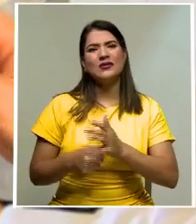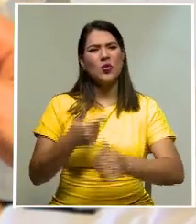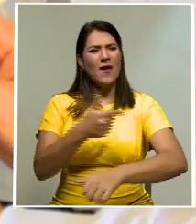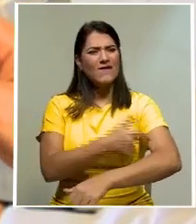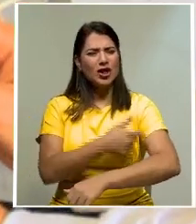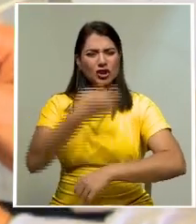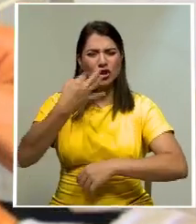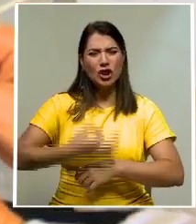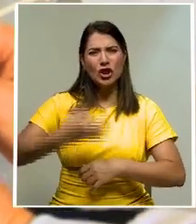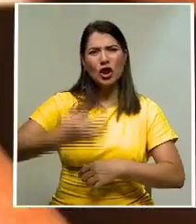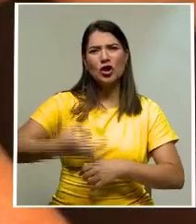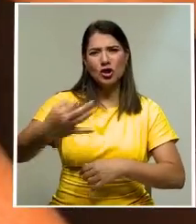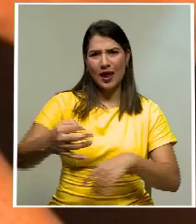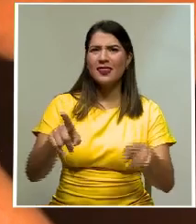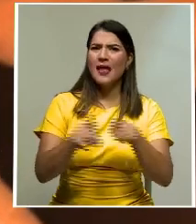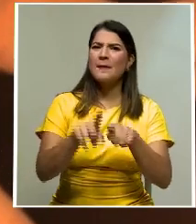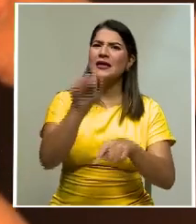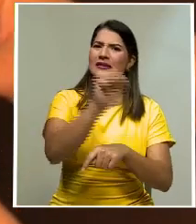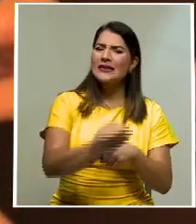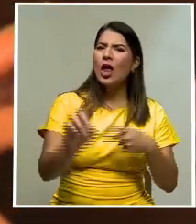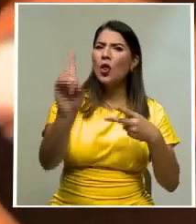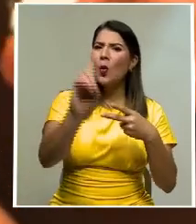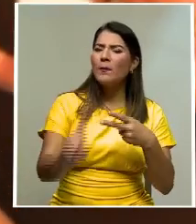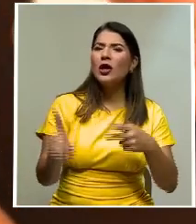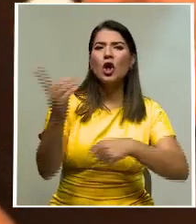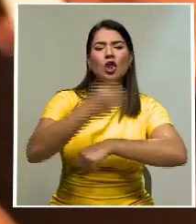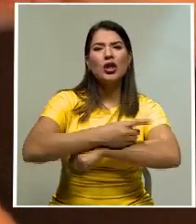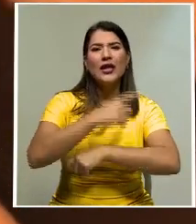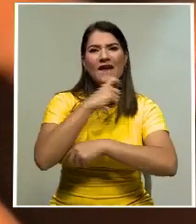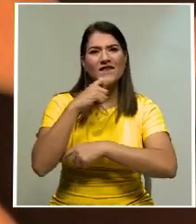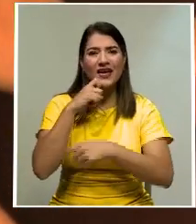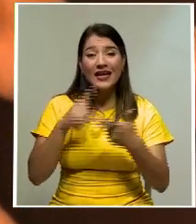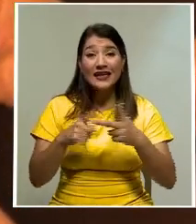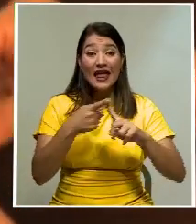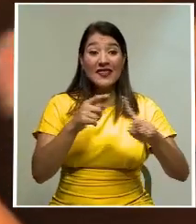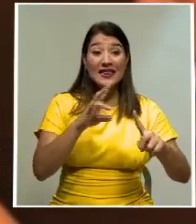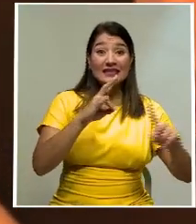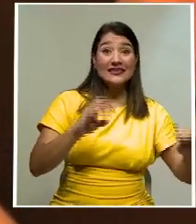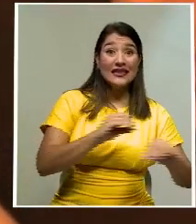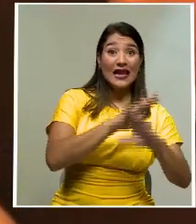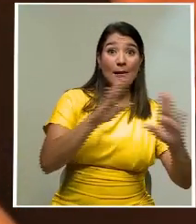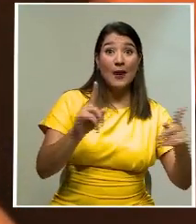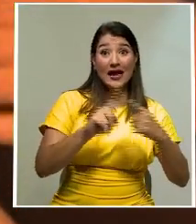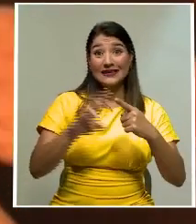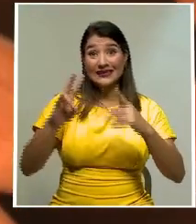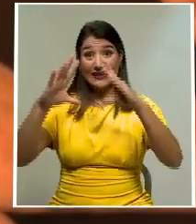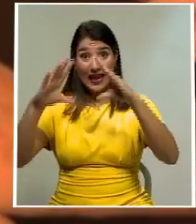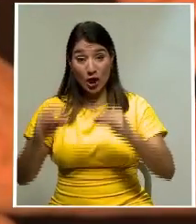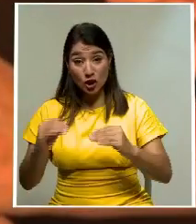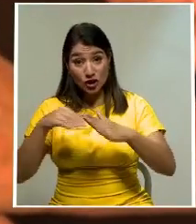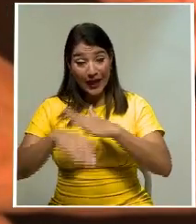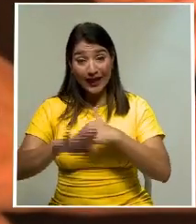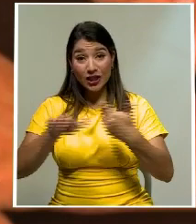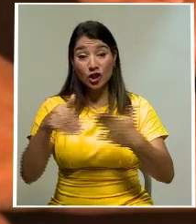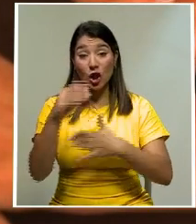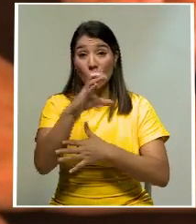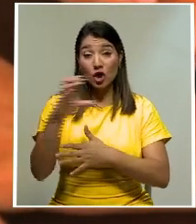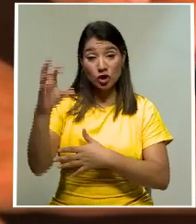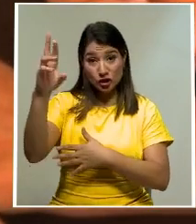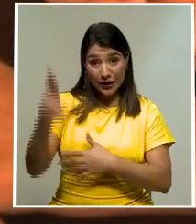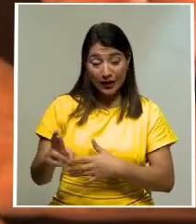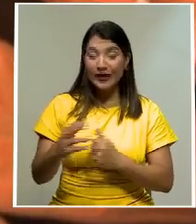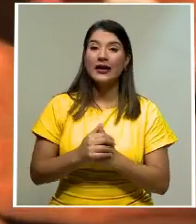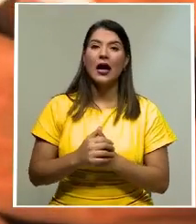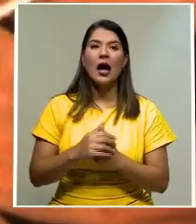los días, incluidos sábado, domingo y feriados, de 7 de la mañana a 7 de la noche en todo el país, en sitios de acceso público, como